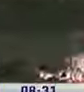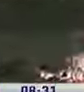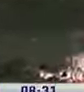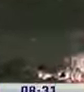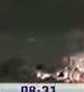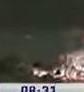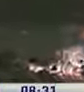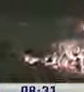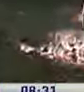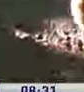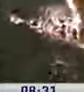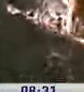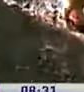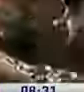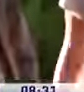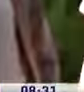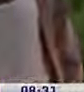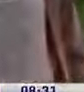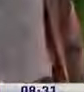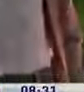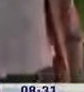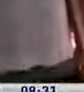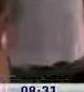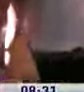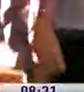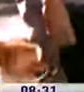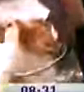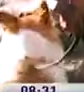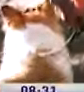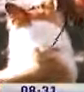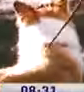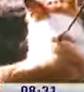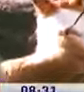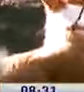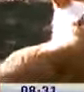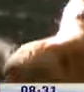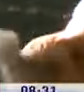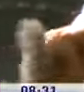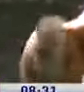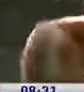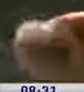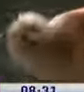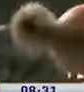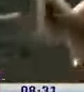los abrigos. ¿Ah? ¿Y las fundas para el popó? Aquí. El witch.